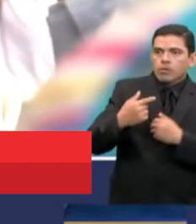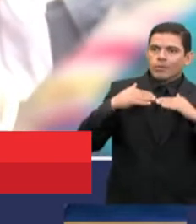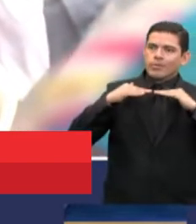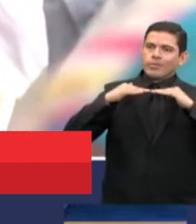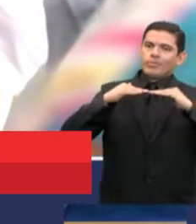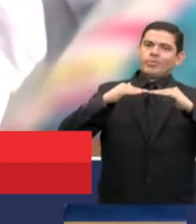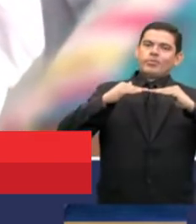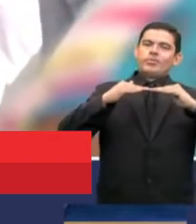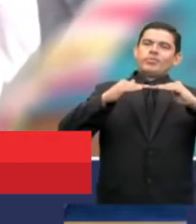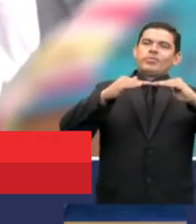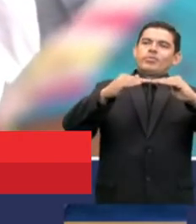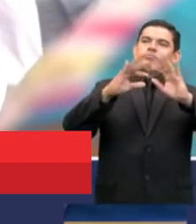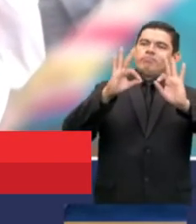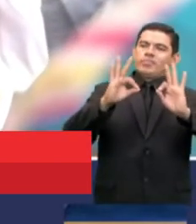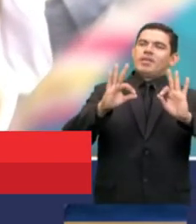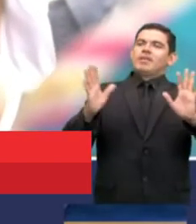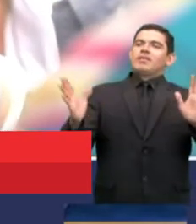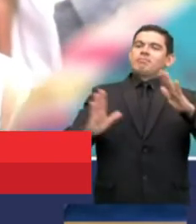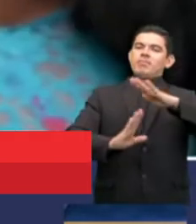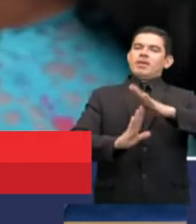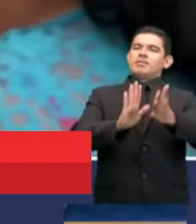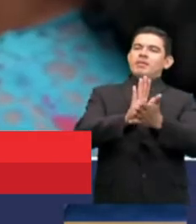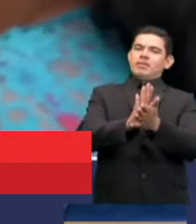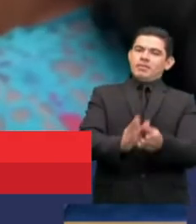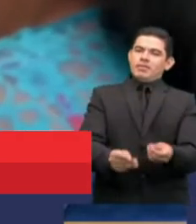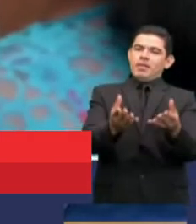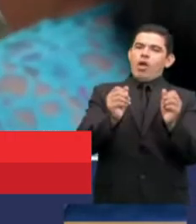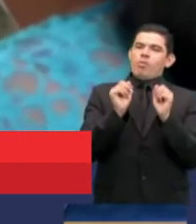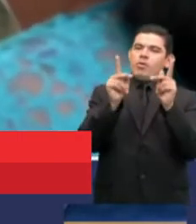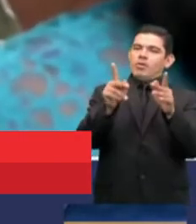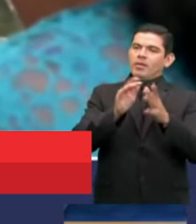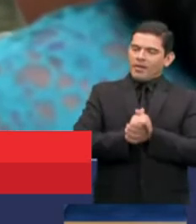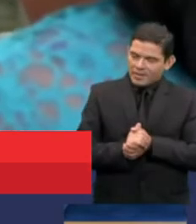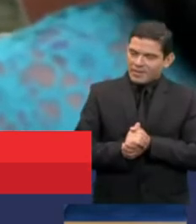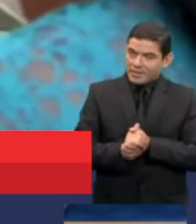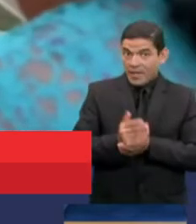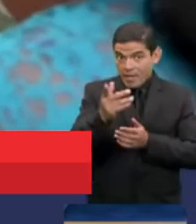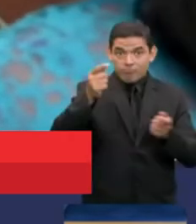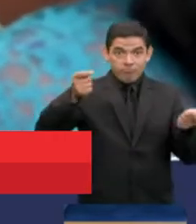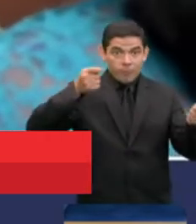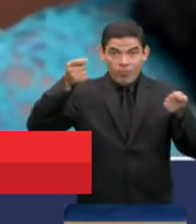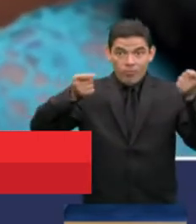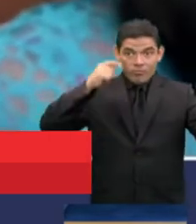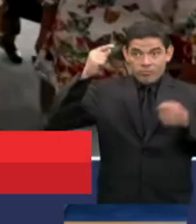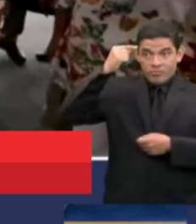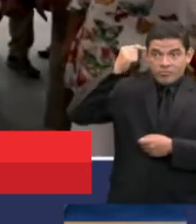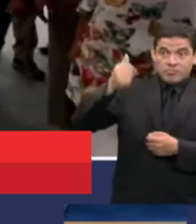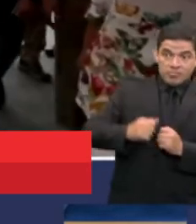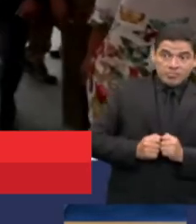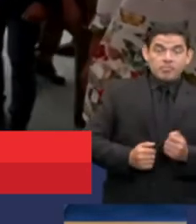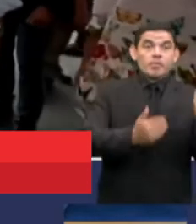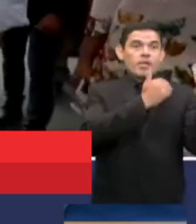convivencia y que amplían oportunidades. Eso es realmente gobernar. Y esta